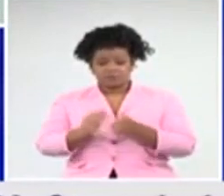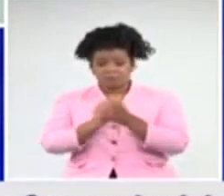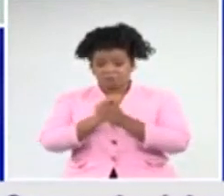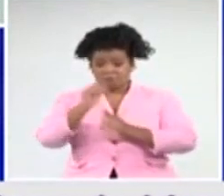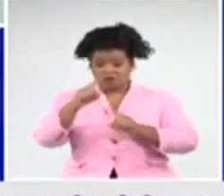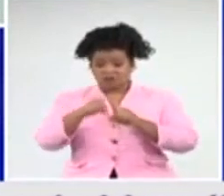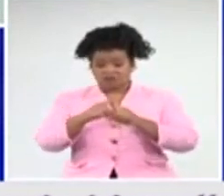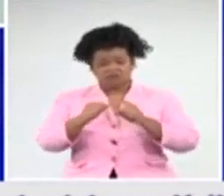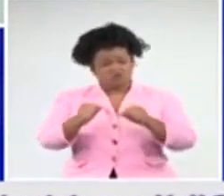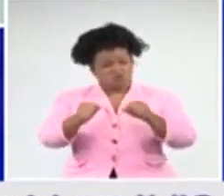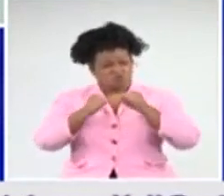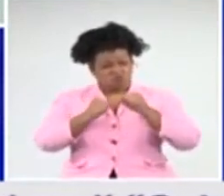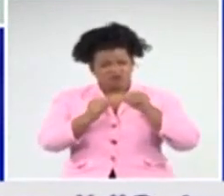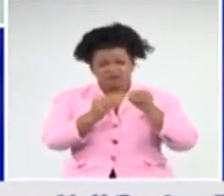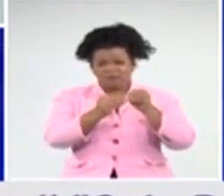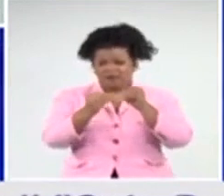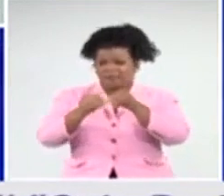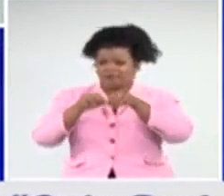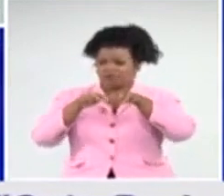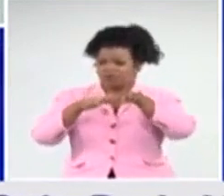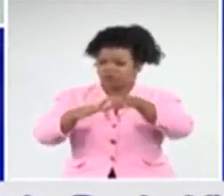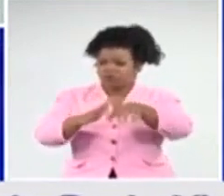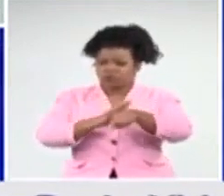fuerte transmisión, una muy elevada,